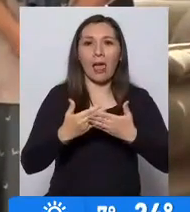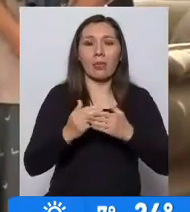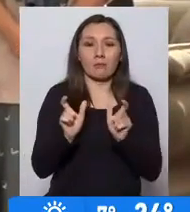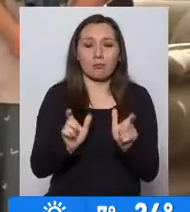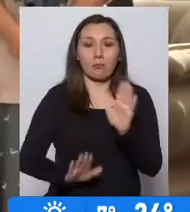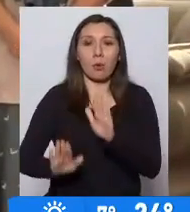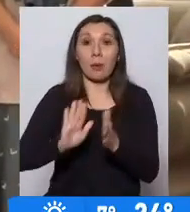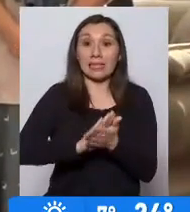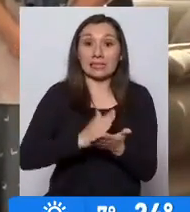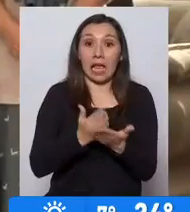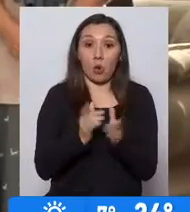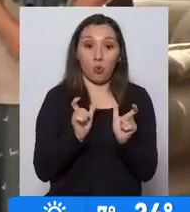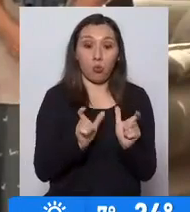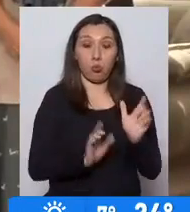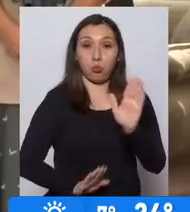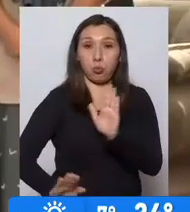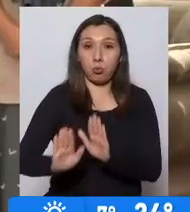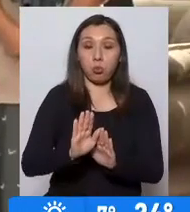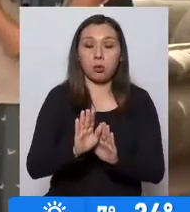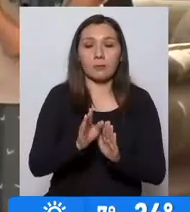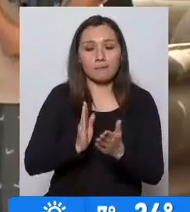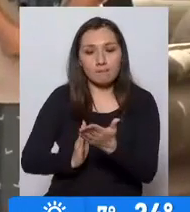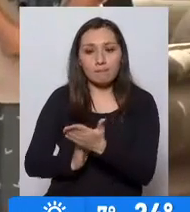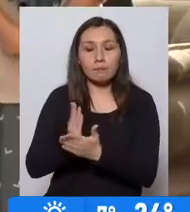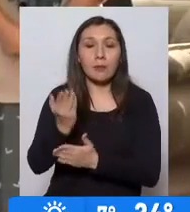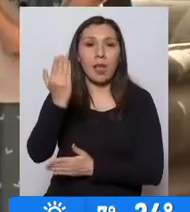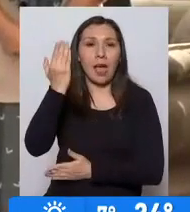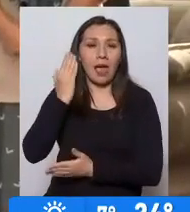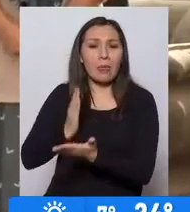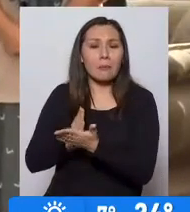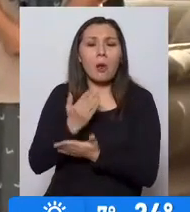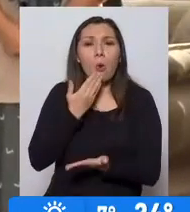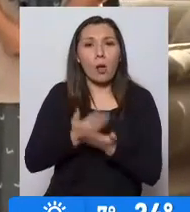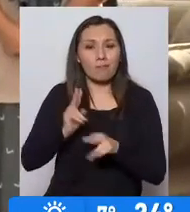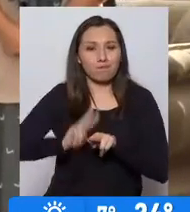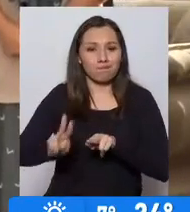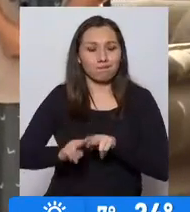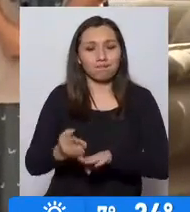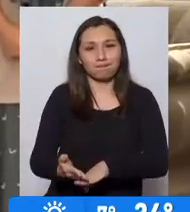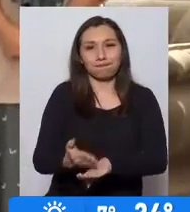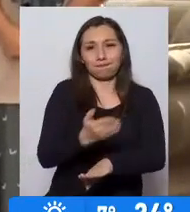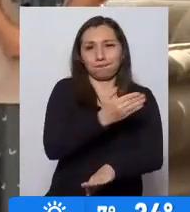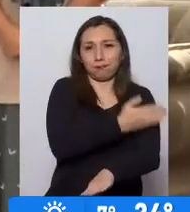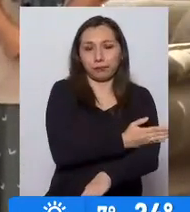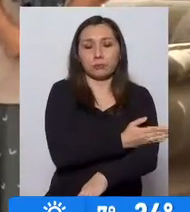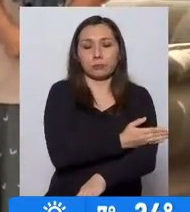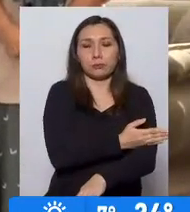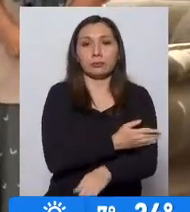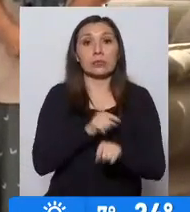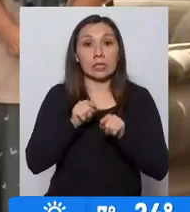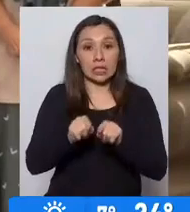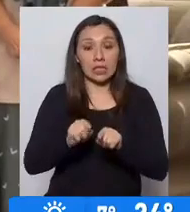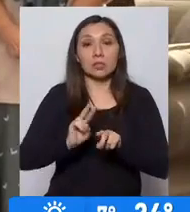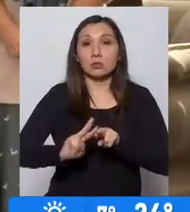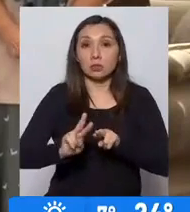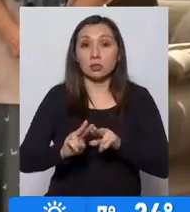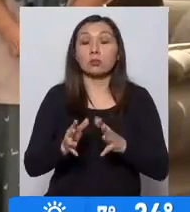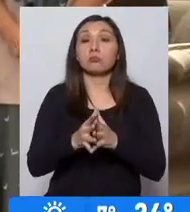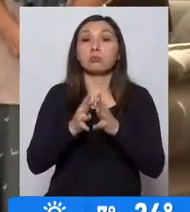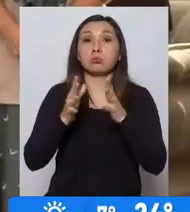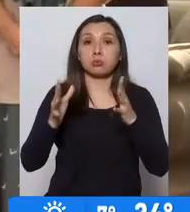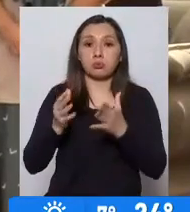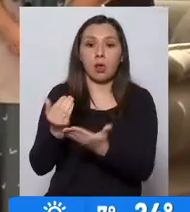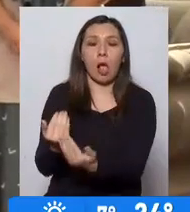Para proteger la salud, nos empezamos a preparar muy temprano. Y eso ha sido un